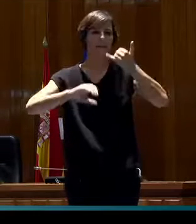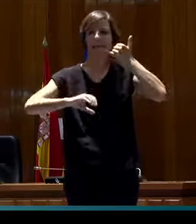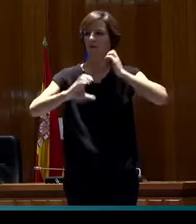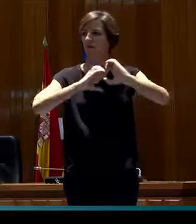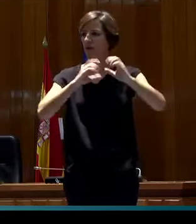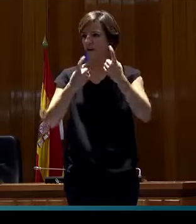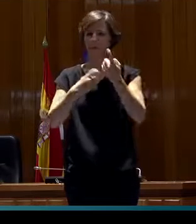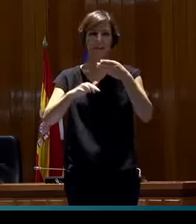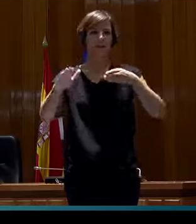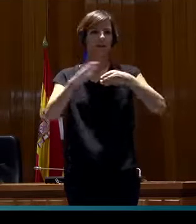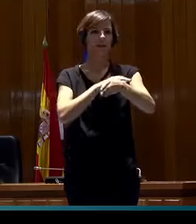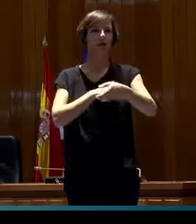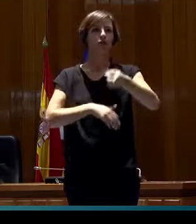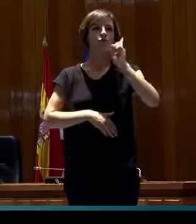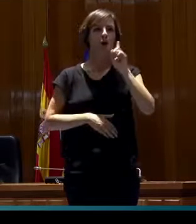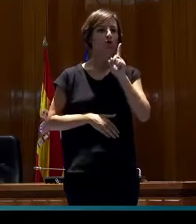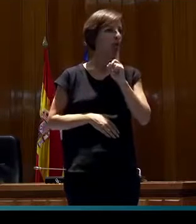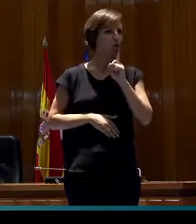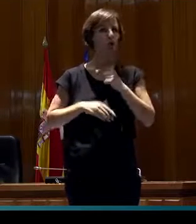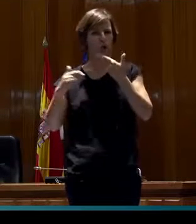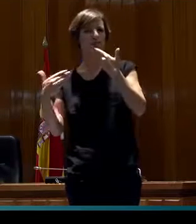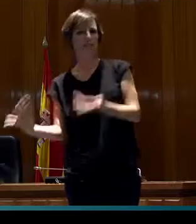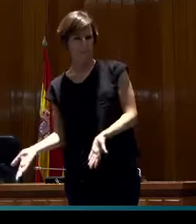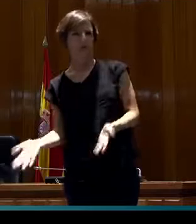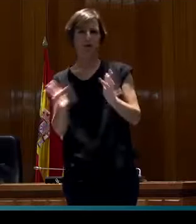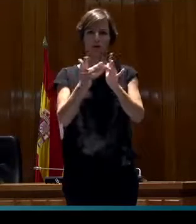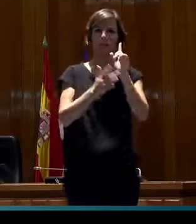esta accesibilidad, se da en las dos direcciones.